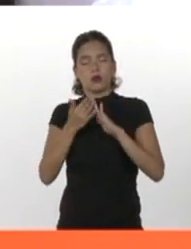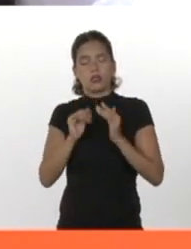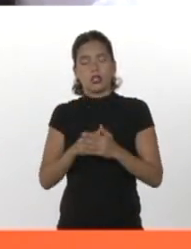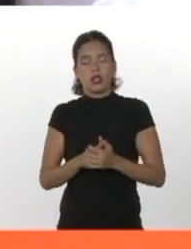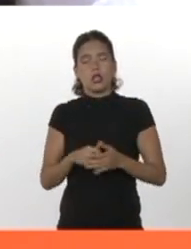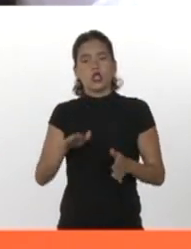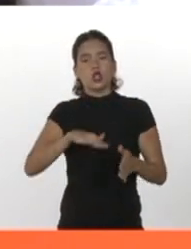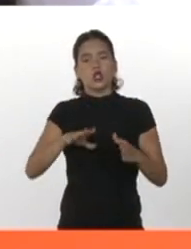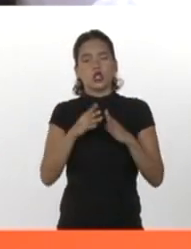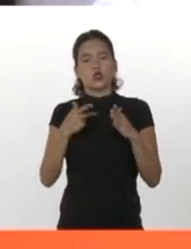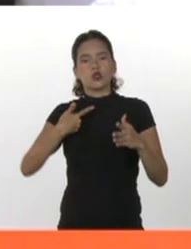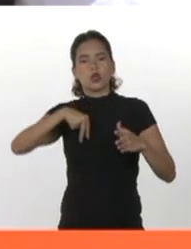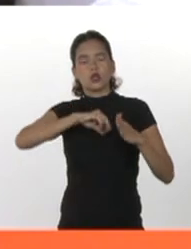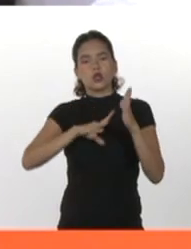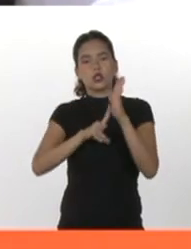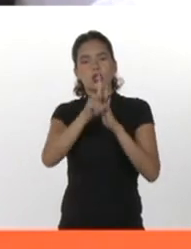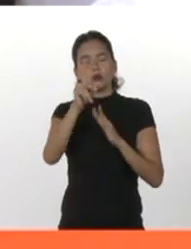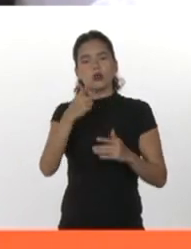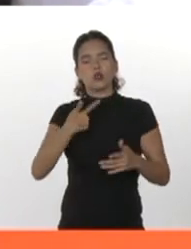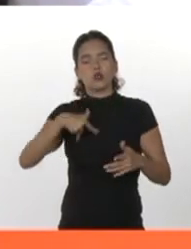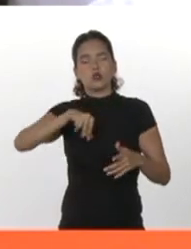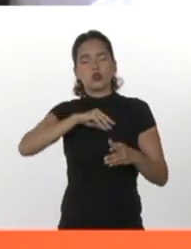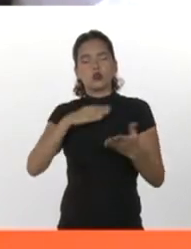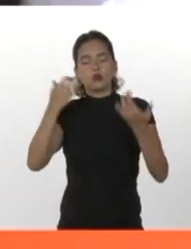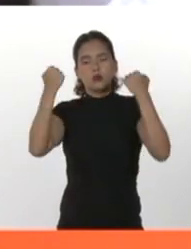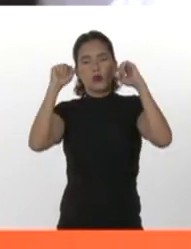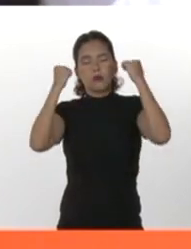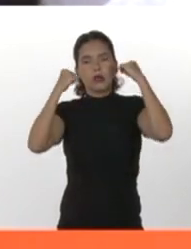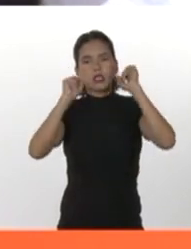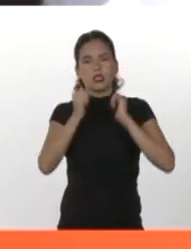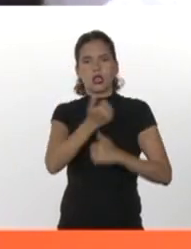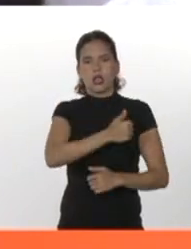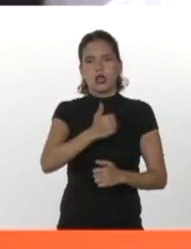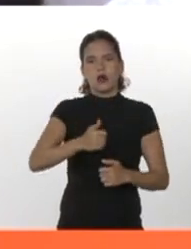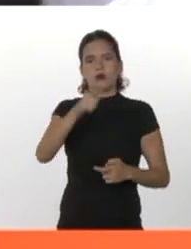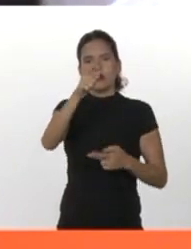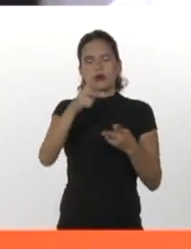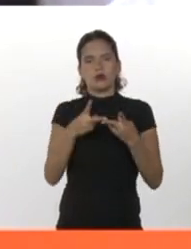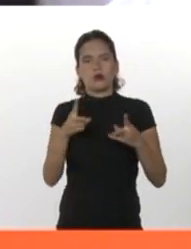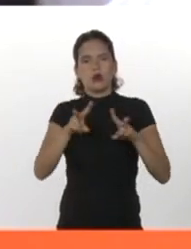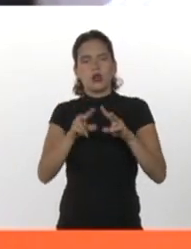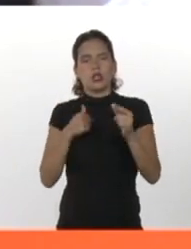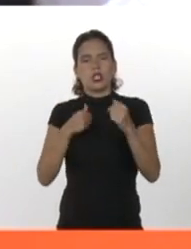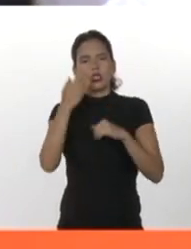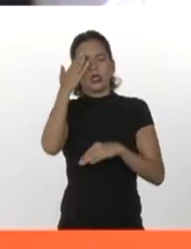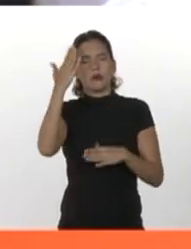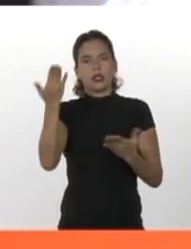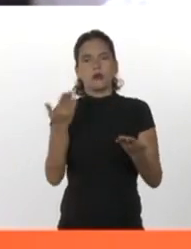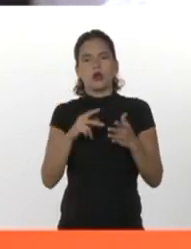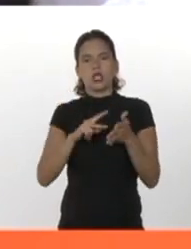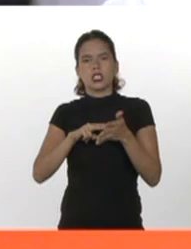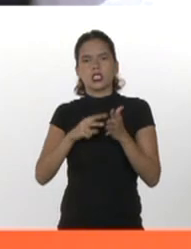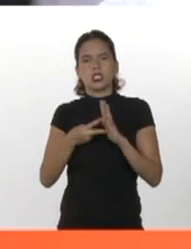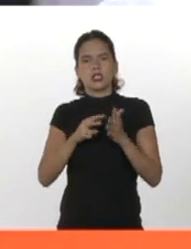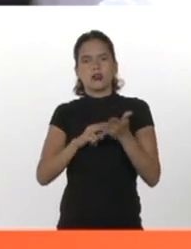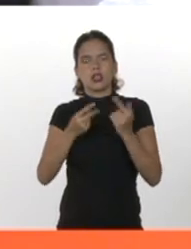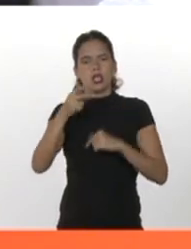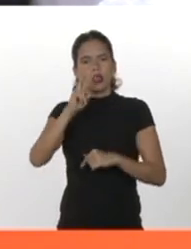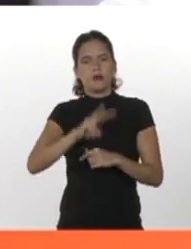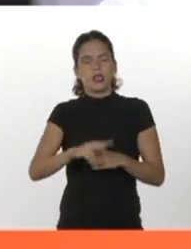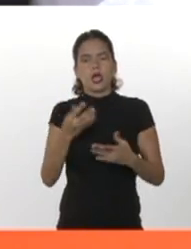nos desenvolvemos. Si nosotros ponemos en práctica cada uno de estos valores, sabremos lo que significa en